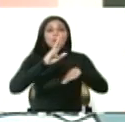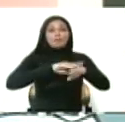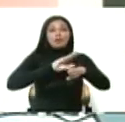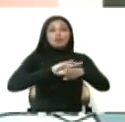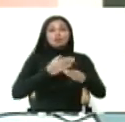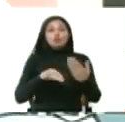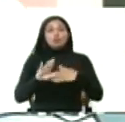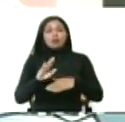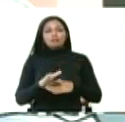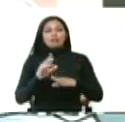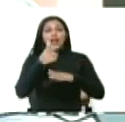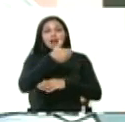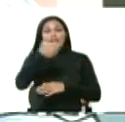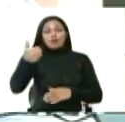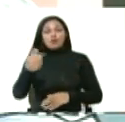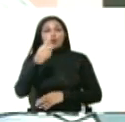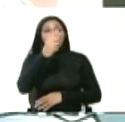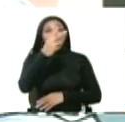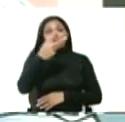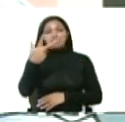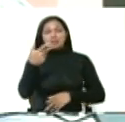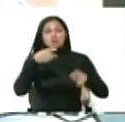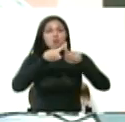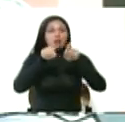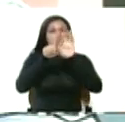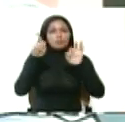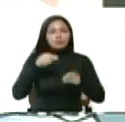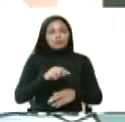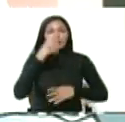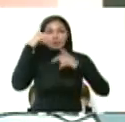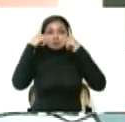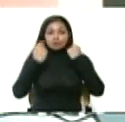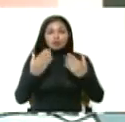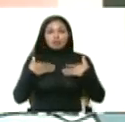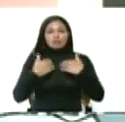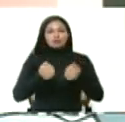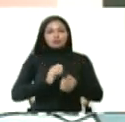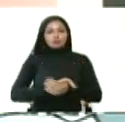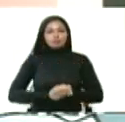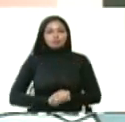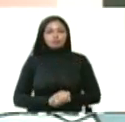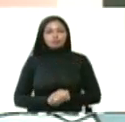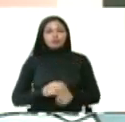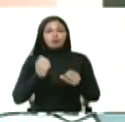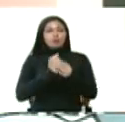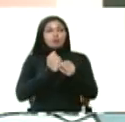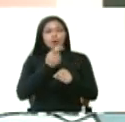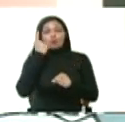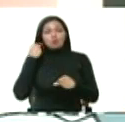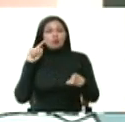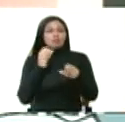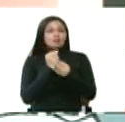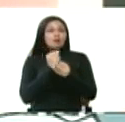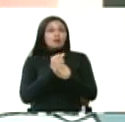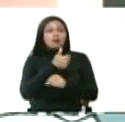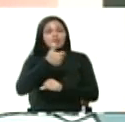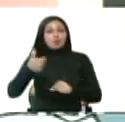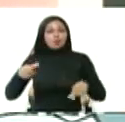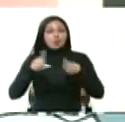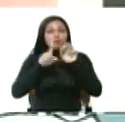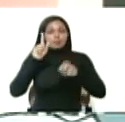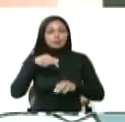1, 2 y 3, a todo el personal, a todos los profesionales de la salud, a los trabajadores, a los obreros, a las